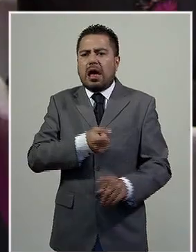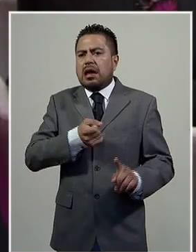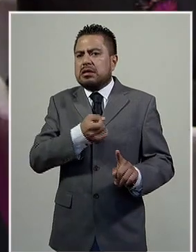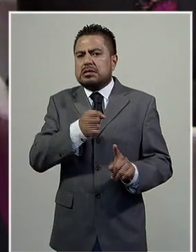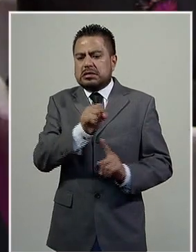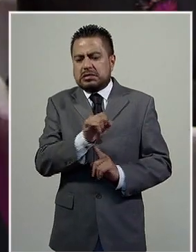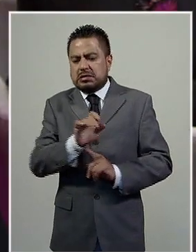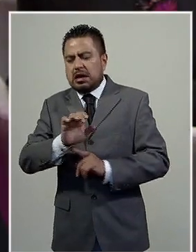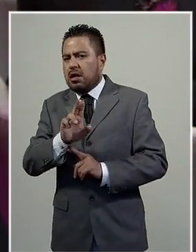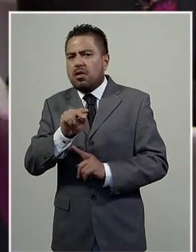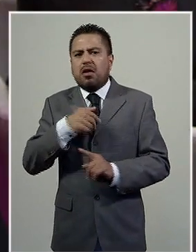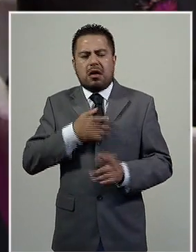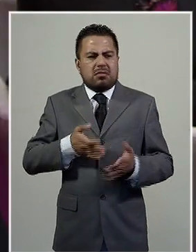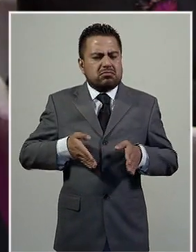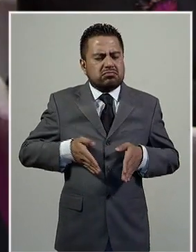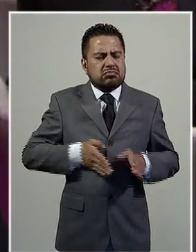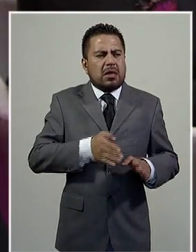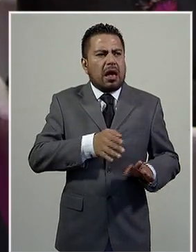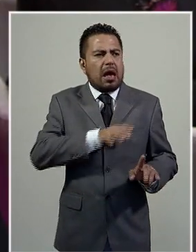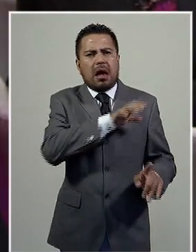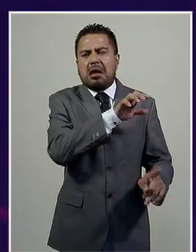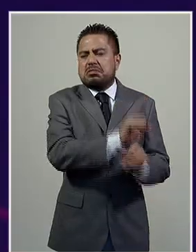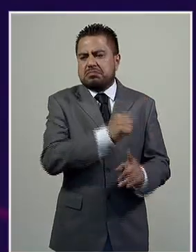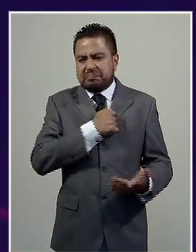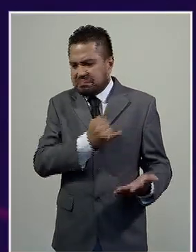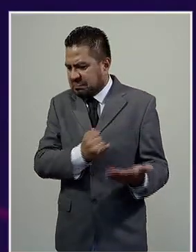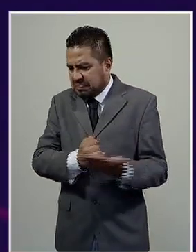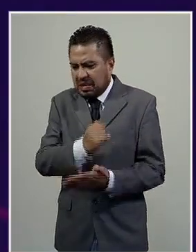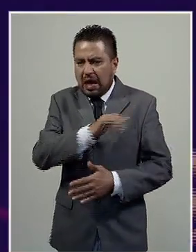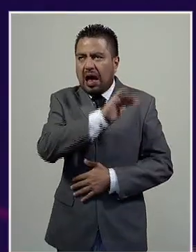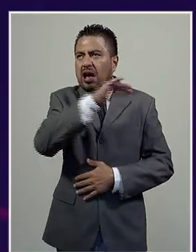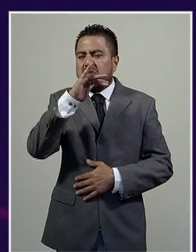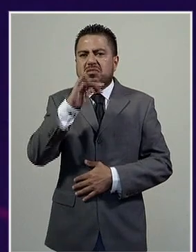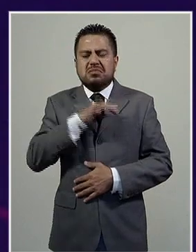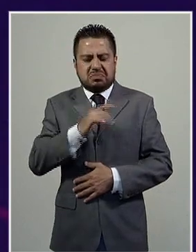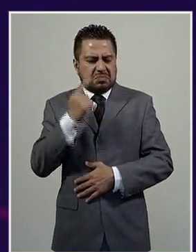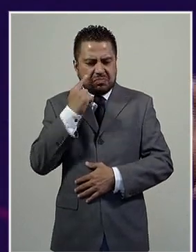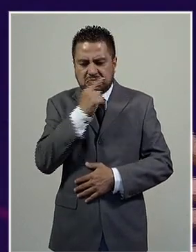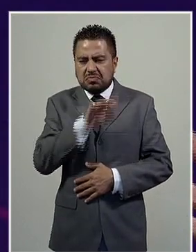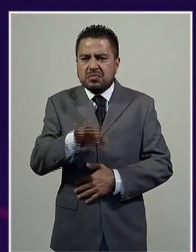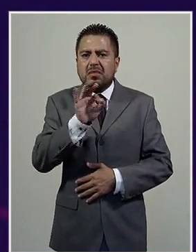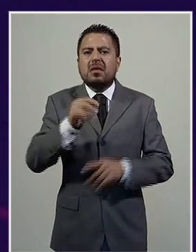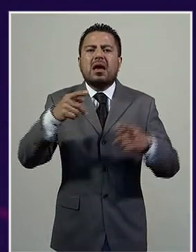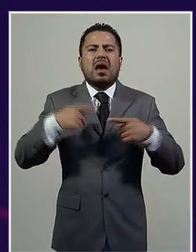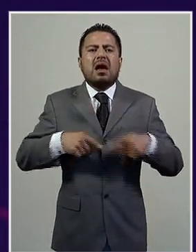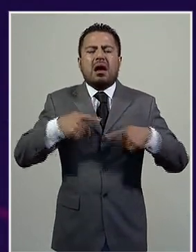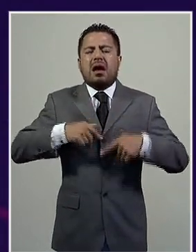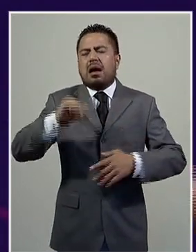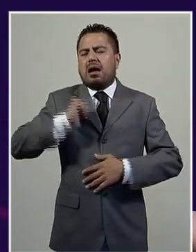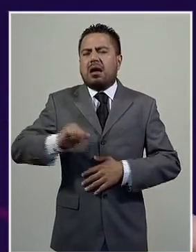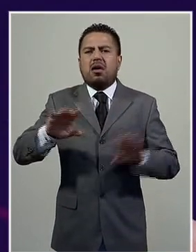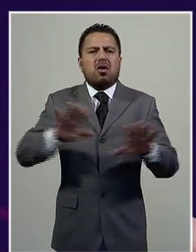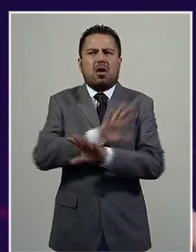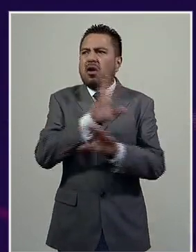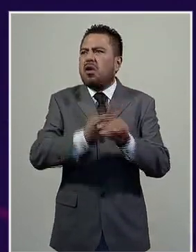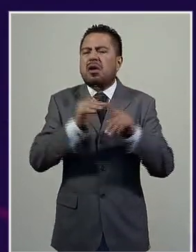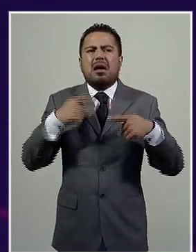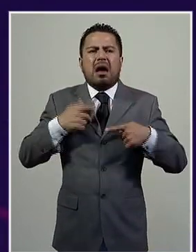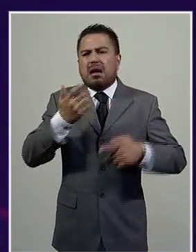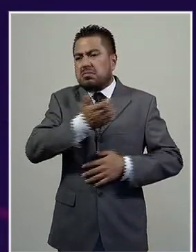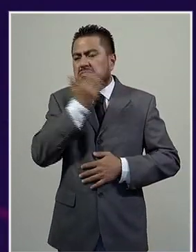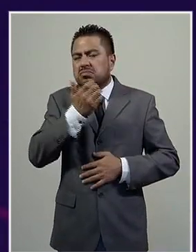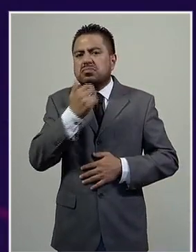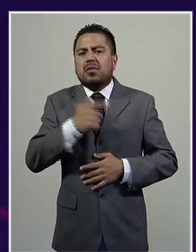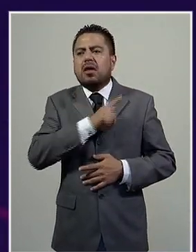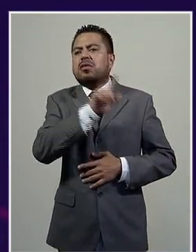Sikh, es un camino que yo decidí en mi vida adulta adoptar. Entonces fue de andar vestida como viste toda la gente en la calle a